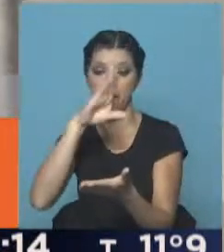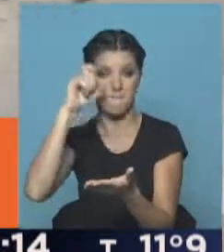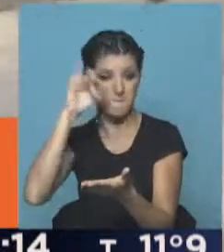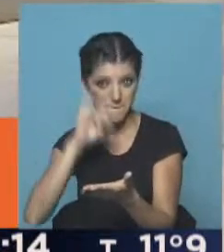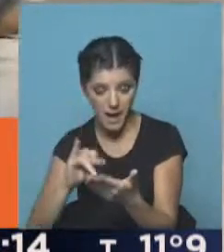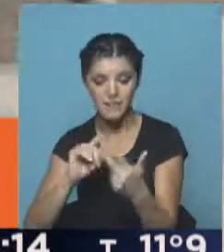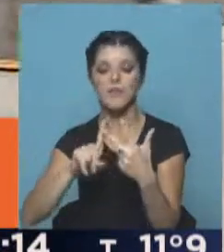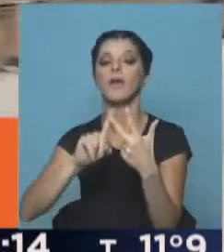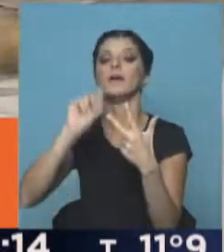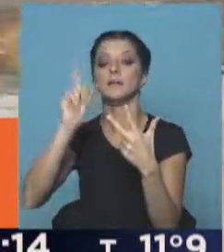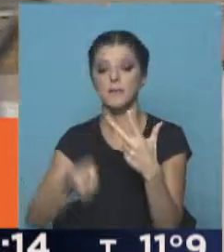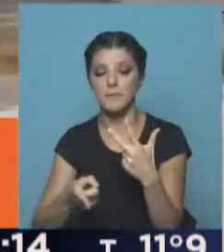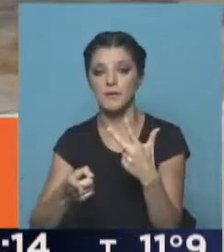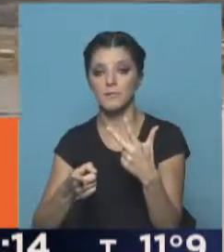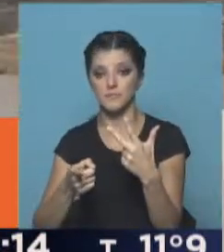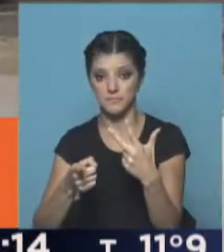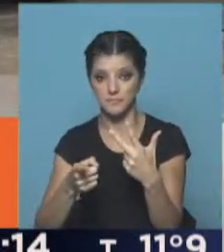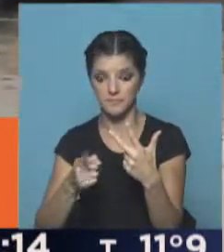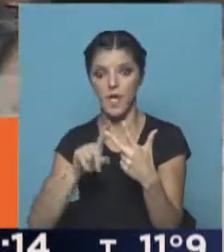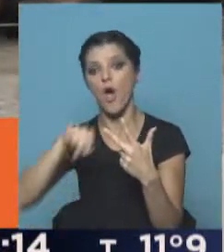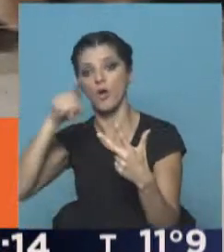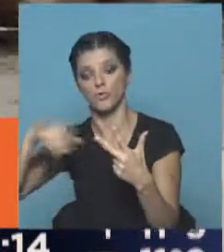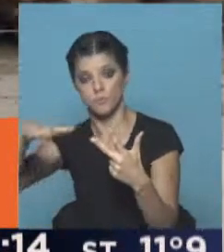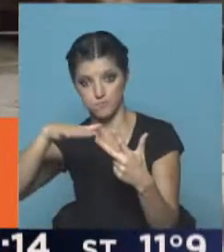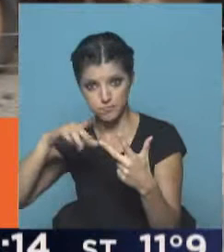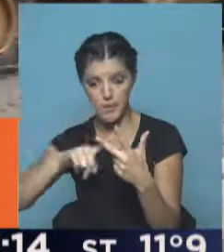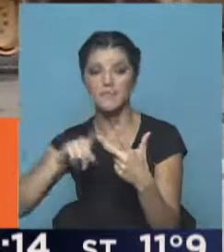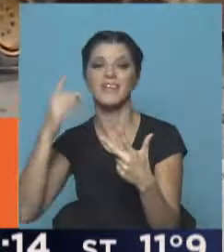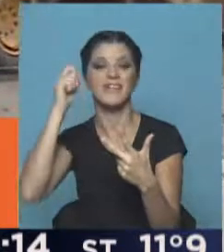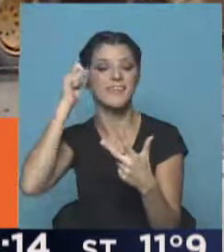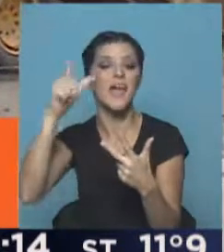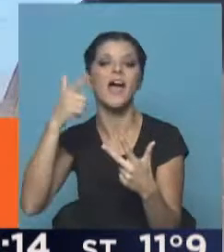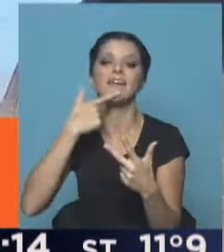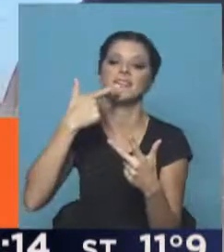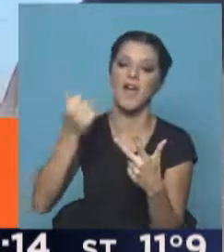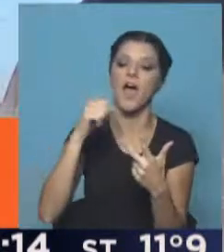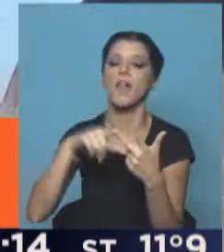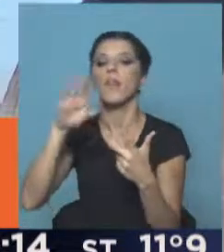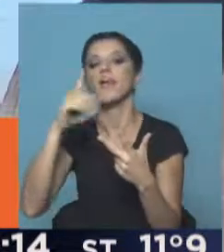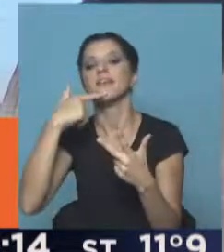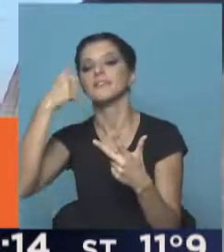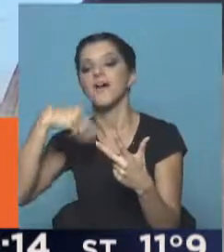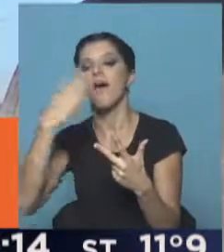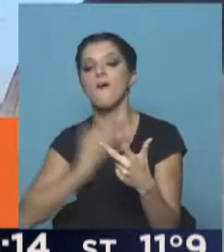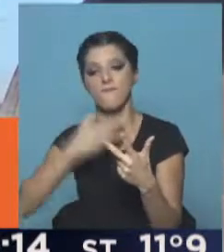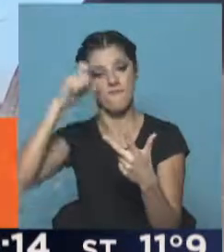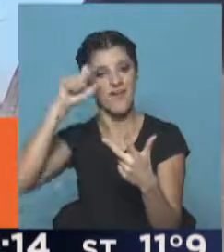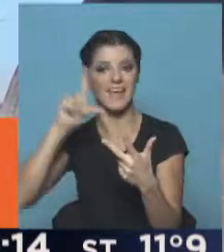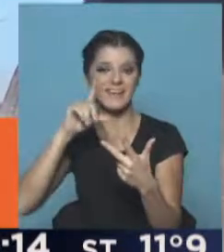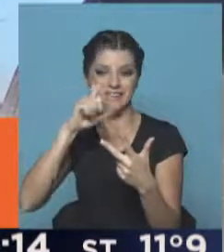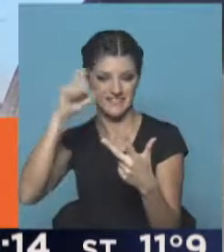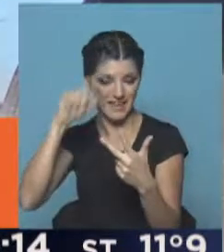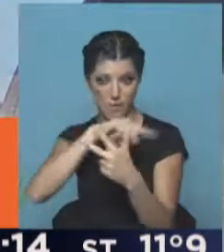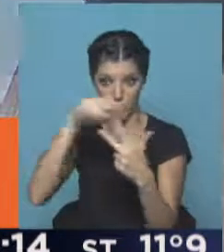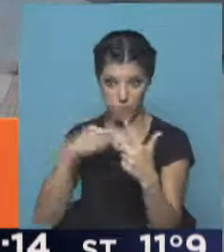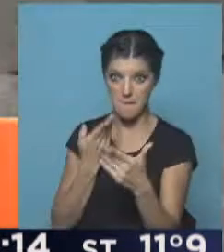Alto hasta julio de 2013. E IDEA, Sociedad Anónima, de Osvaldo Sanfelice, actual administrador del complejo turístico. También